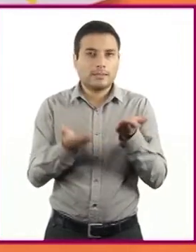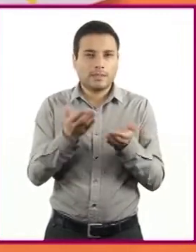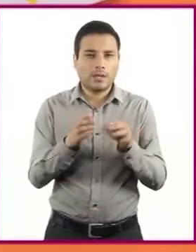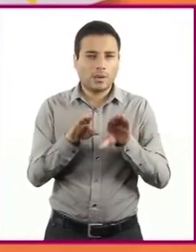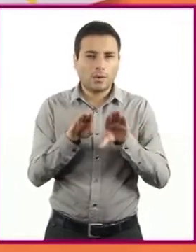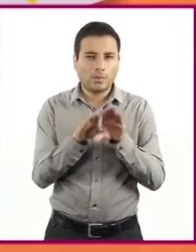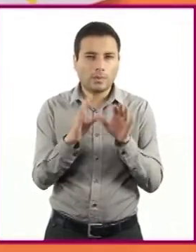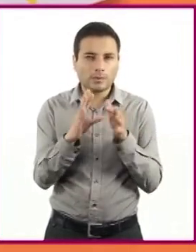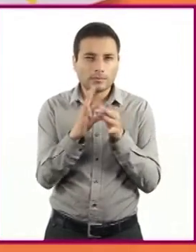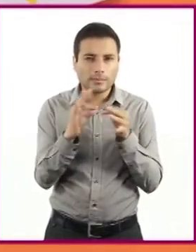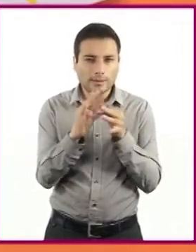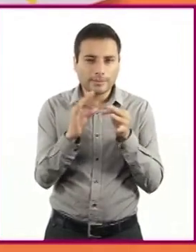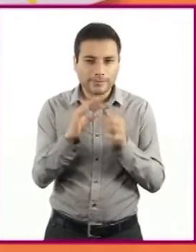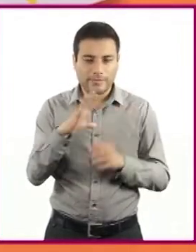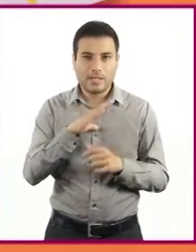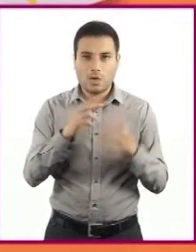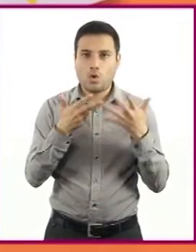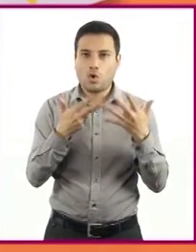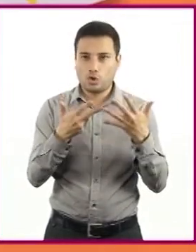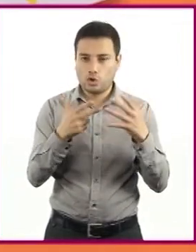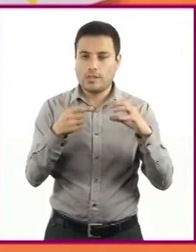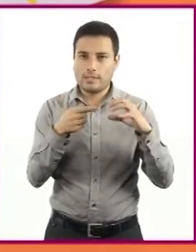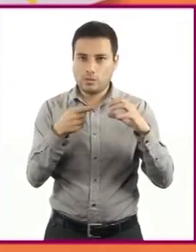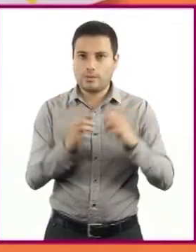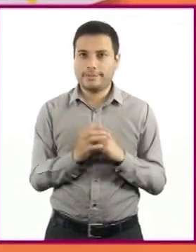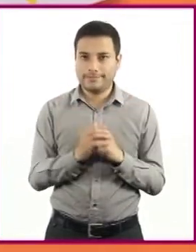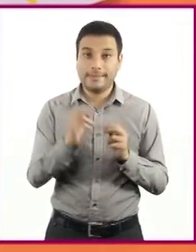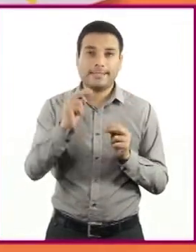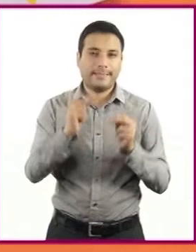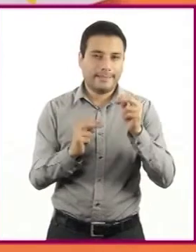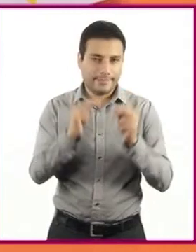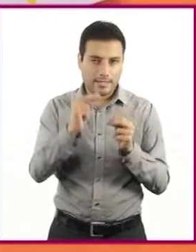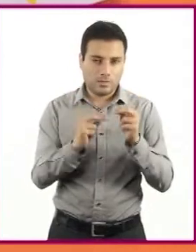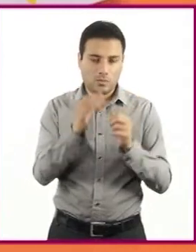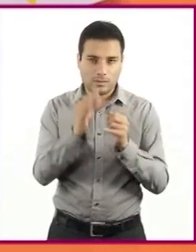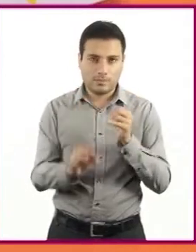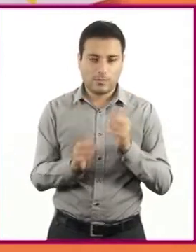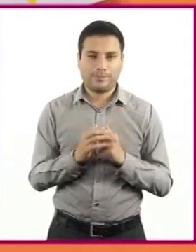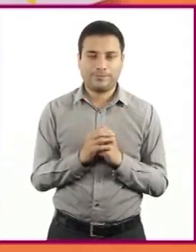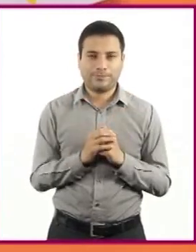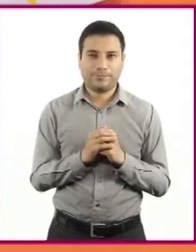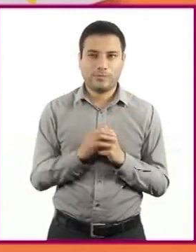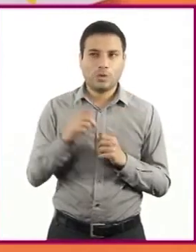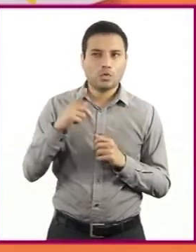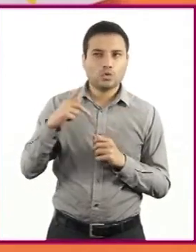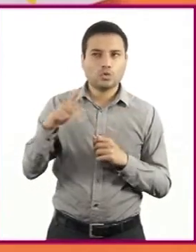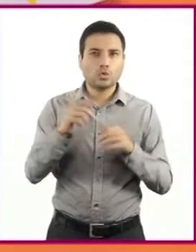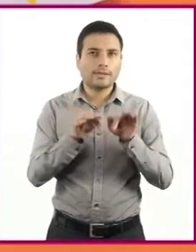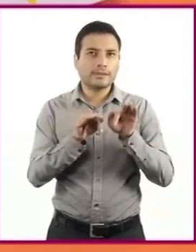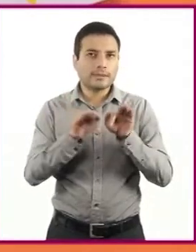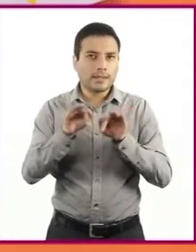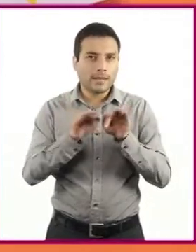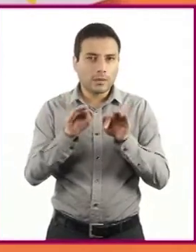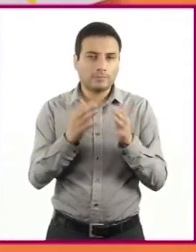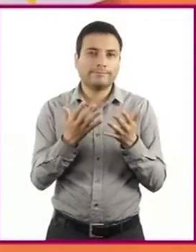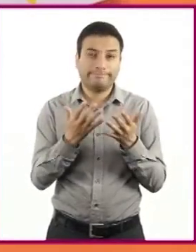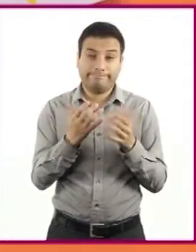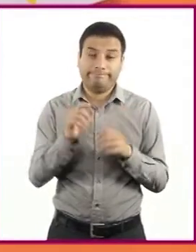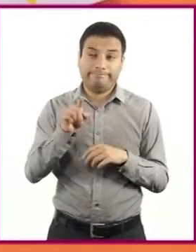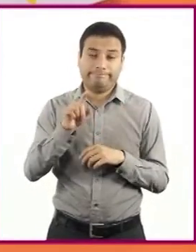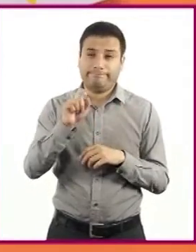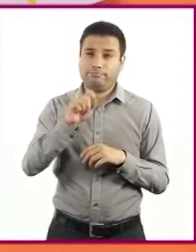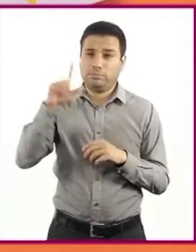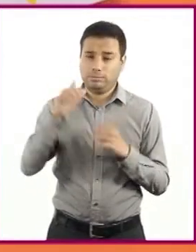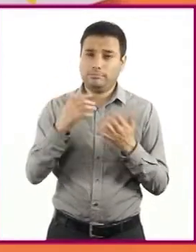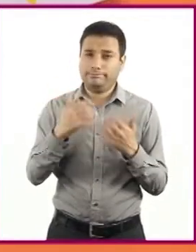porque completan 8 electrones en su capa más externa. Su trabajo lo coloca entre los científicos más